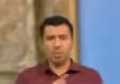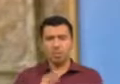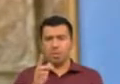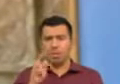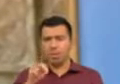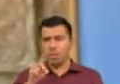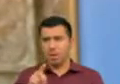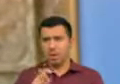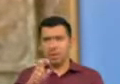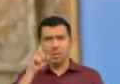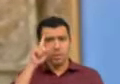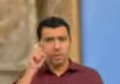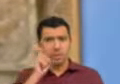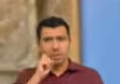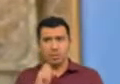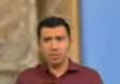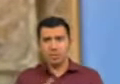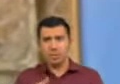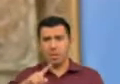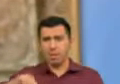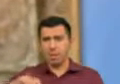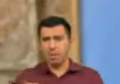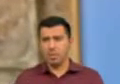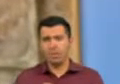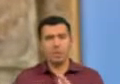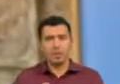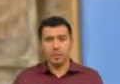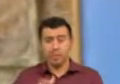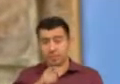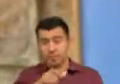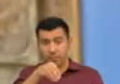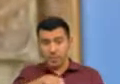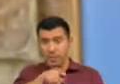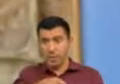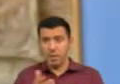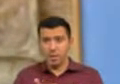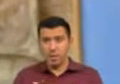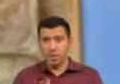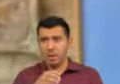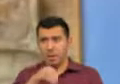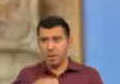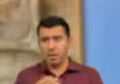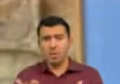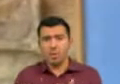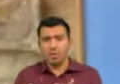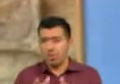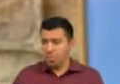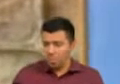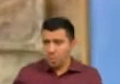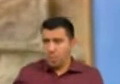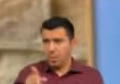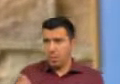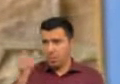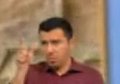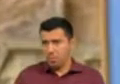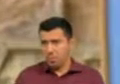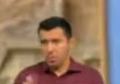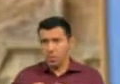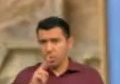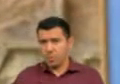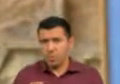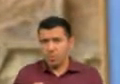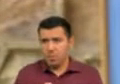entonces la escuela y lo que se busca es que la escuela incluya a ese grupo de personas y les permita vivir una con